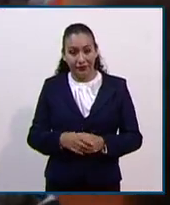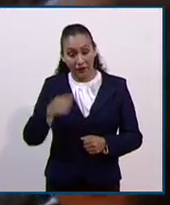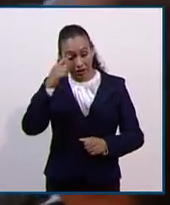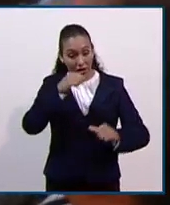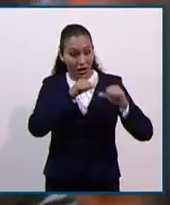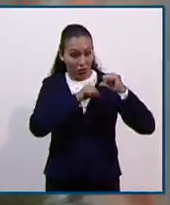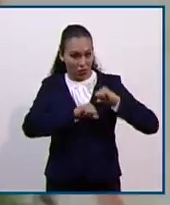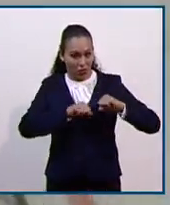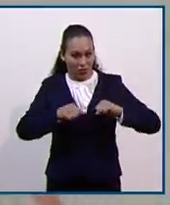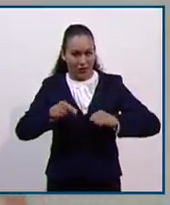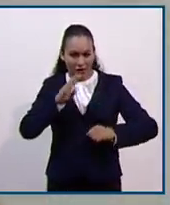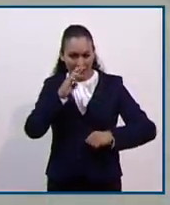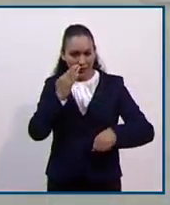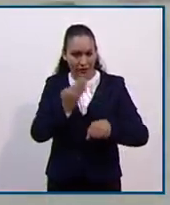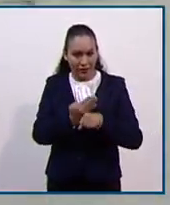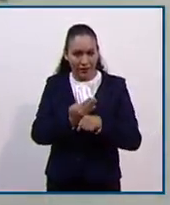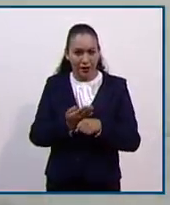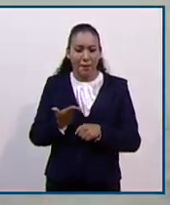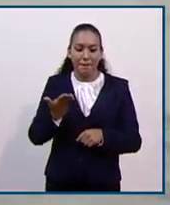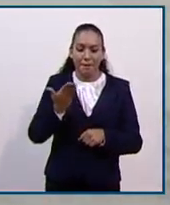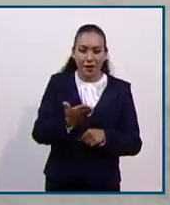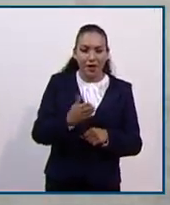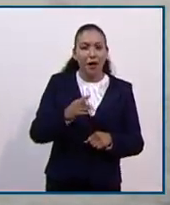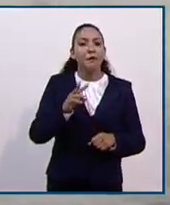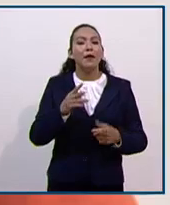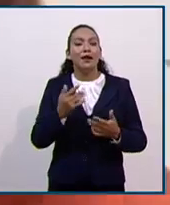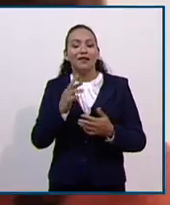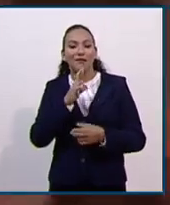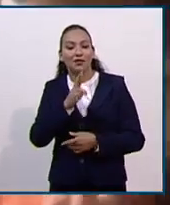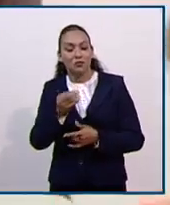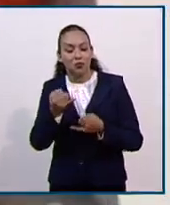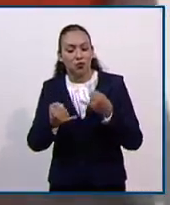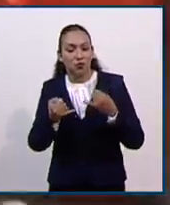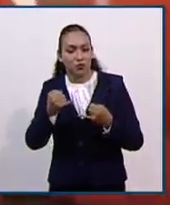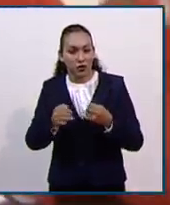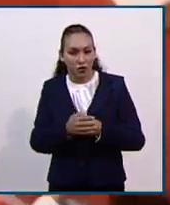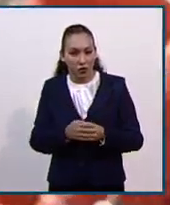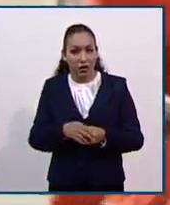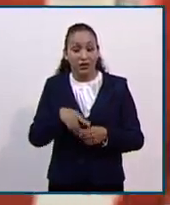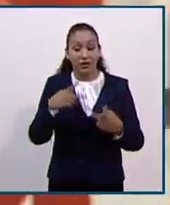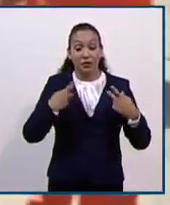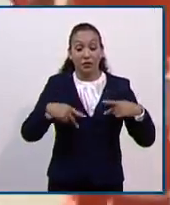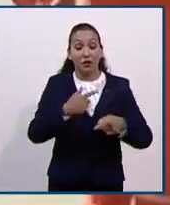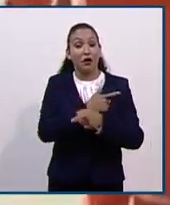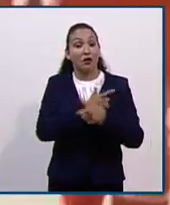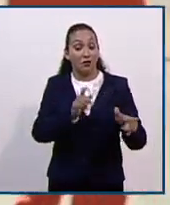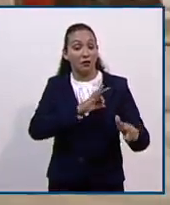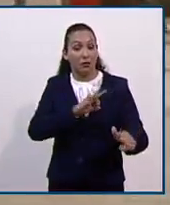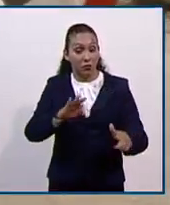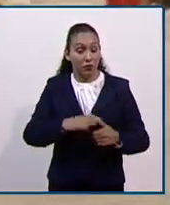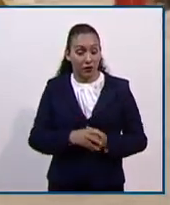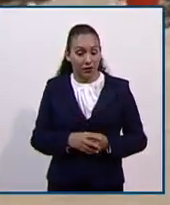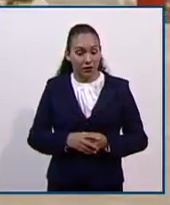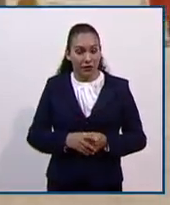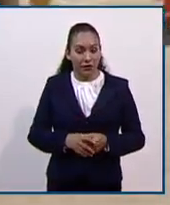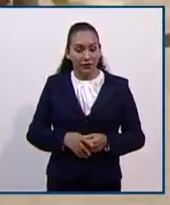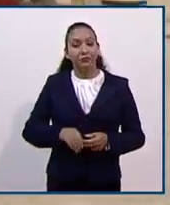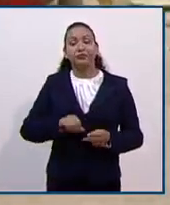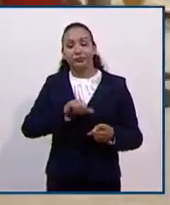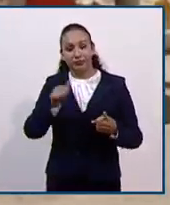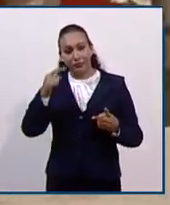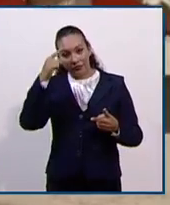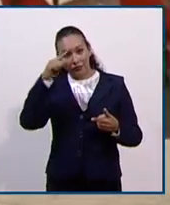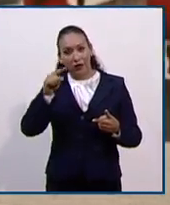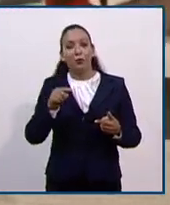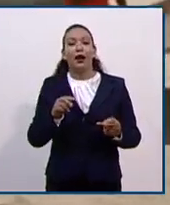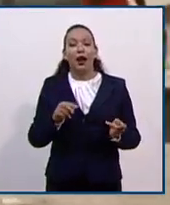judicial responsable ordene el cese de la medida cautelar y decrete la libertad de la persona imputada o acusada, y para someter a